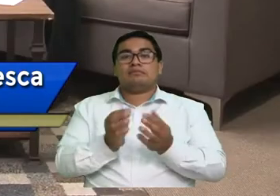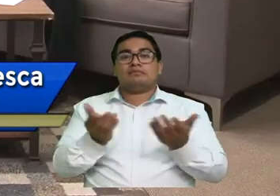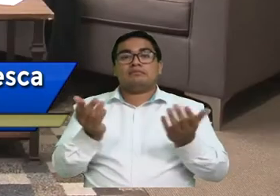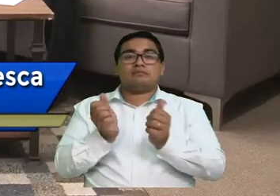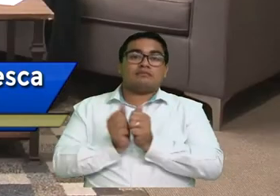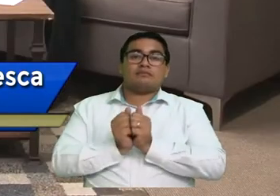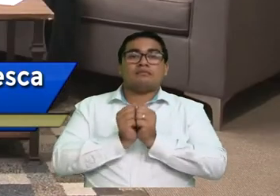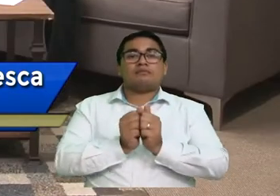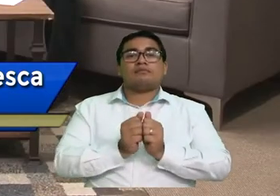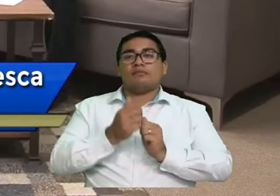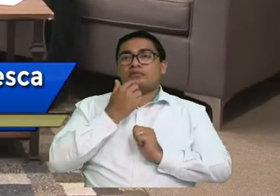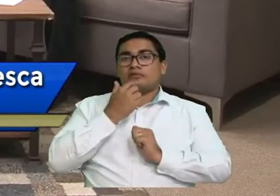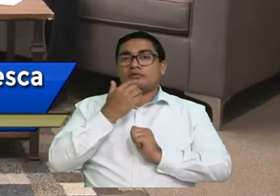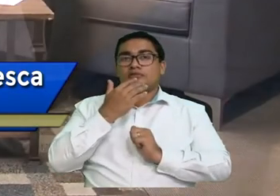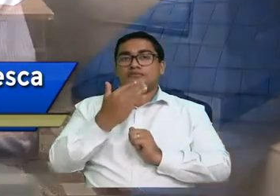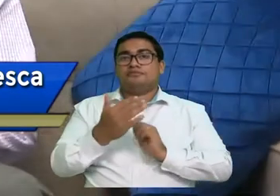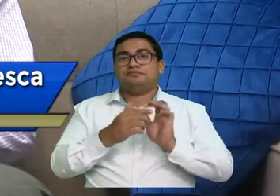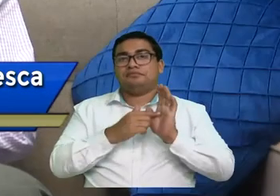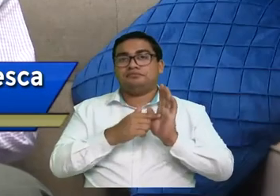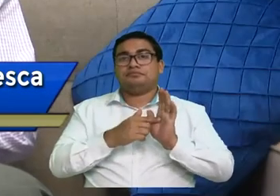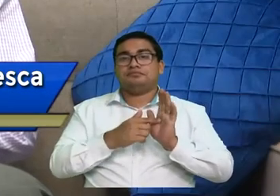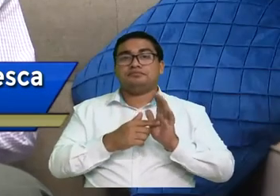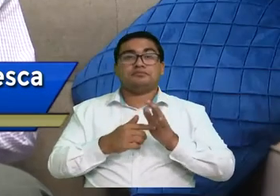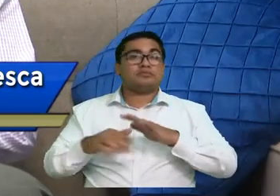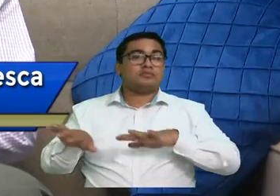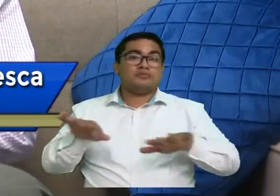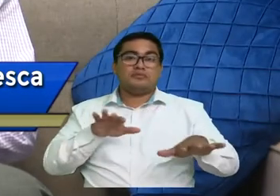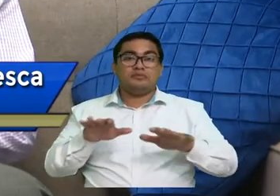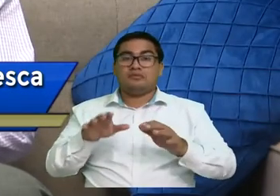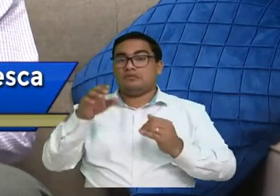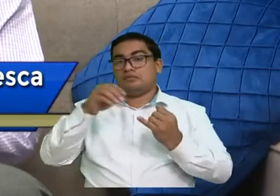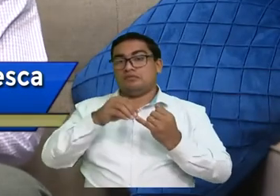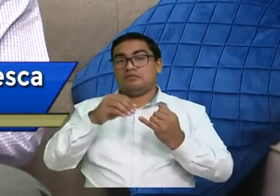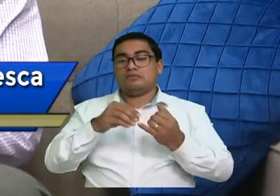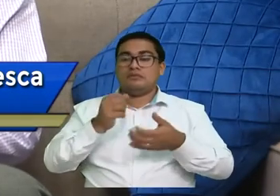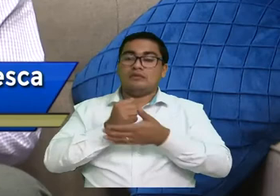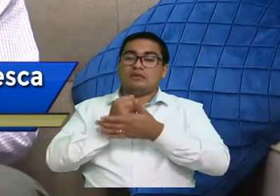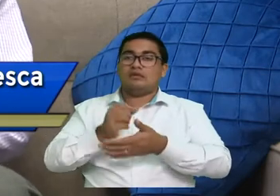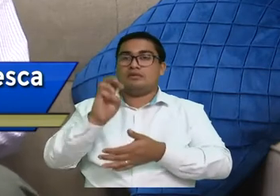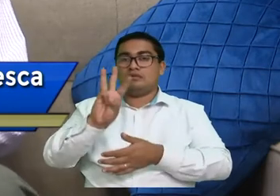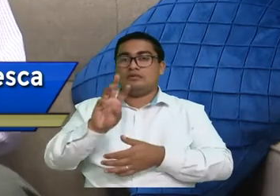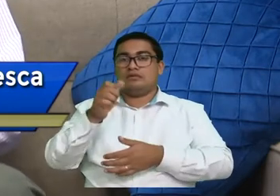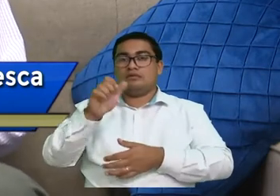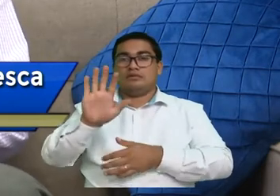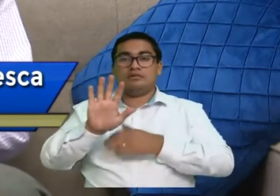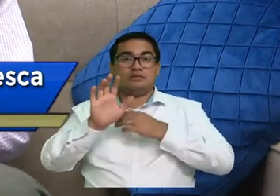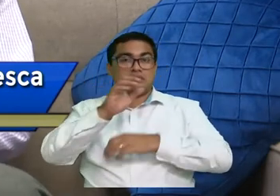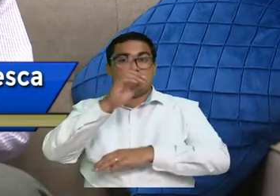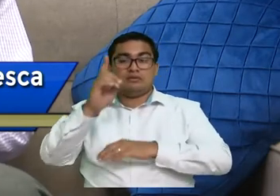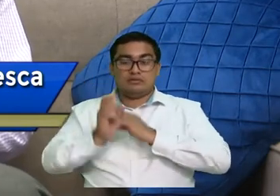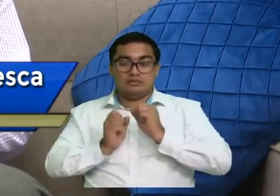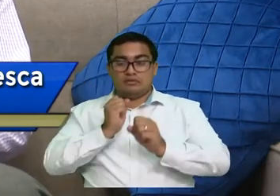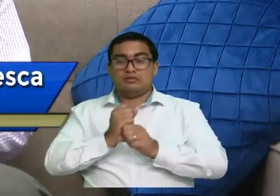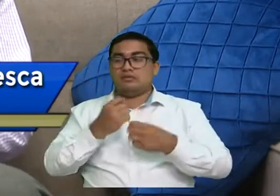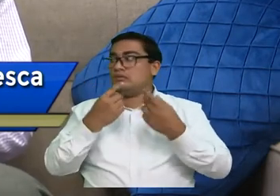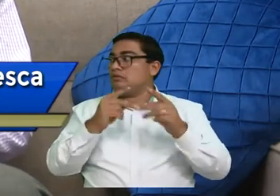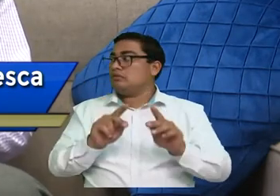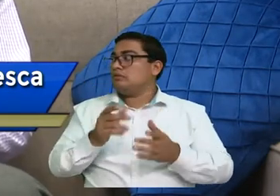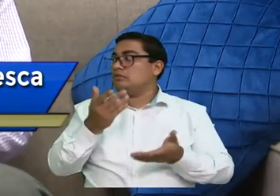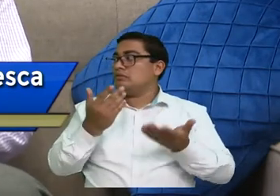porque de repente no pueden estar los técnicos los 365 días del año, aunque tal vez dentro de